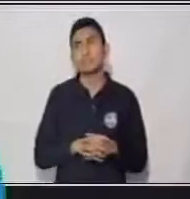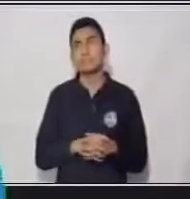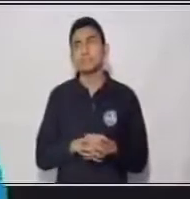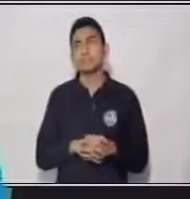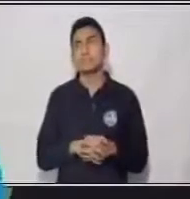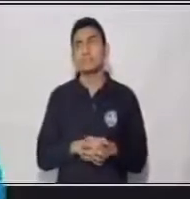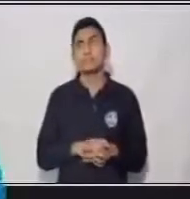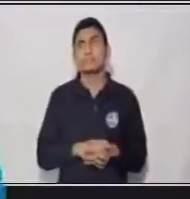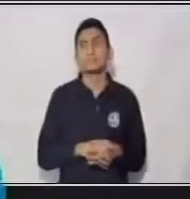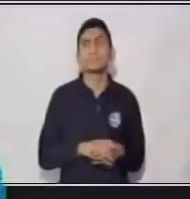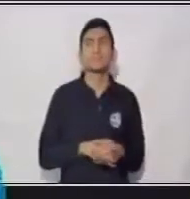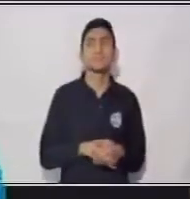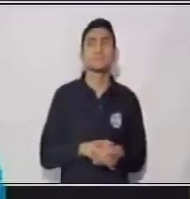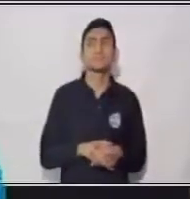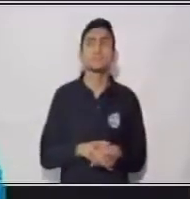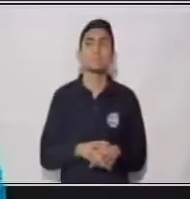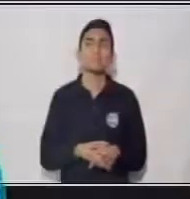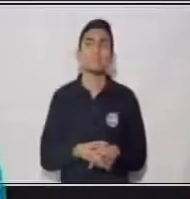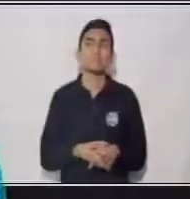a la